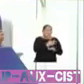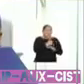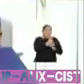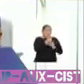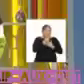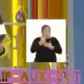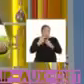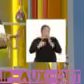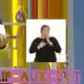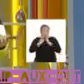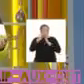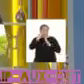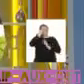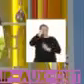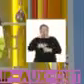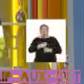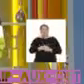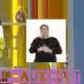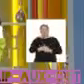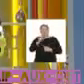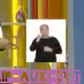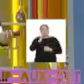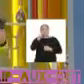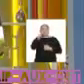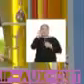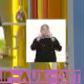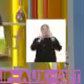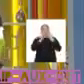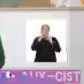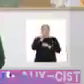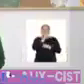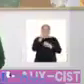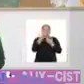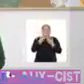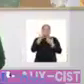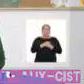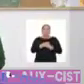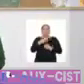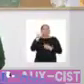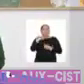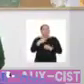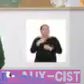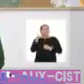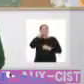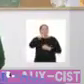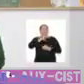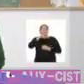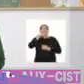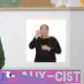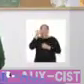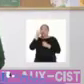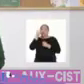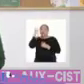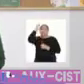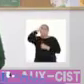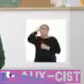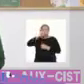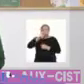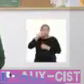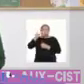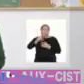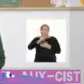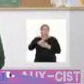desarrollo personal? Es verdad. No son preguntas fáciles de responder. Siempre podemos buscar la opinión de un especialista.